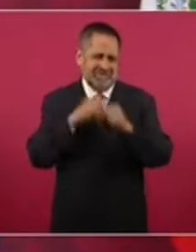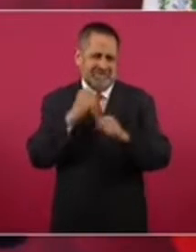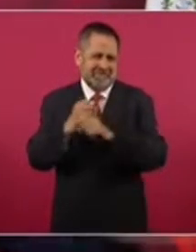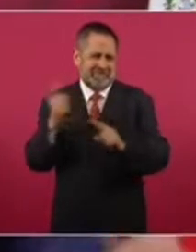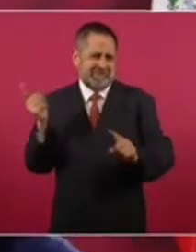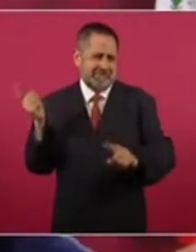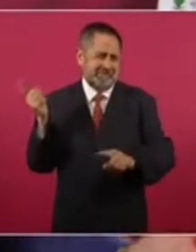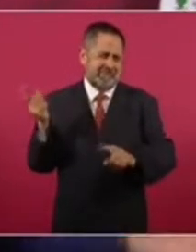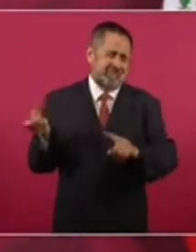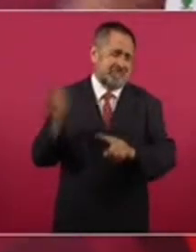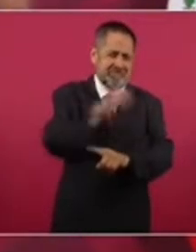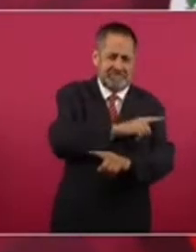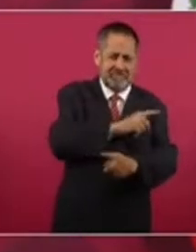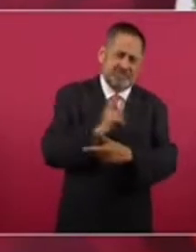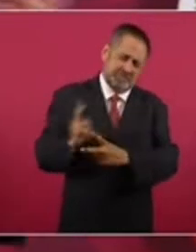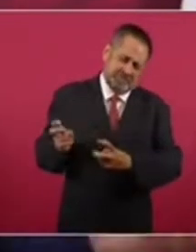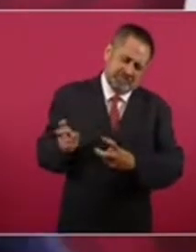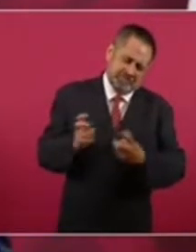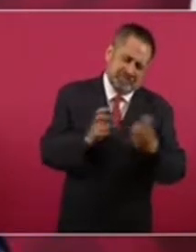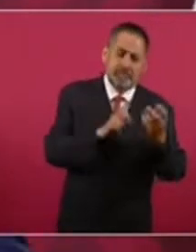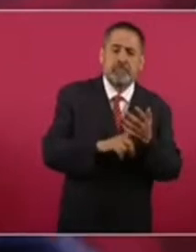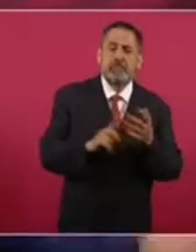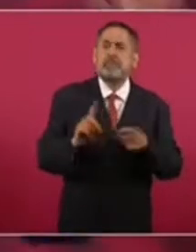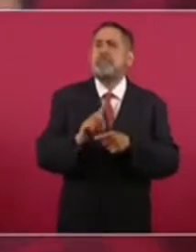desde la independencia, no,